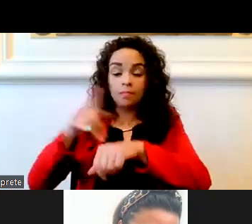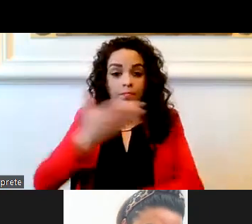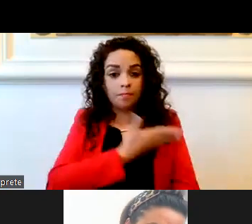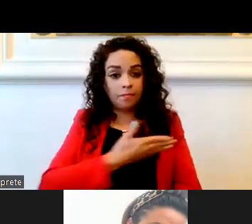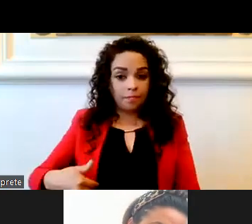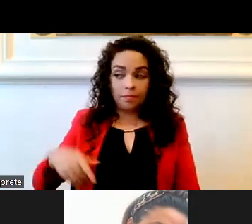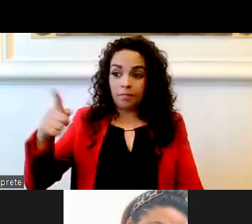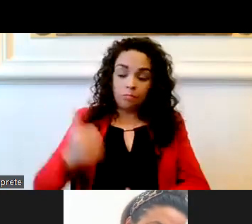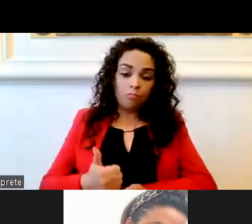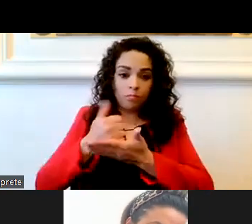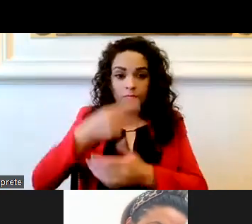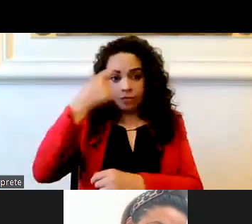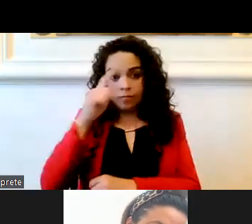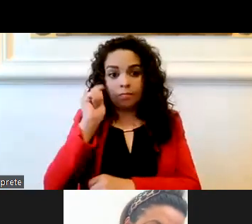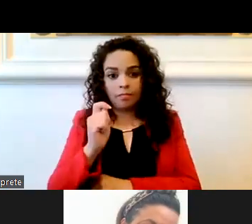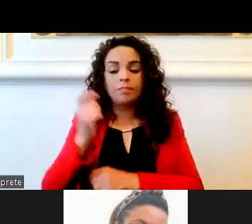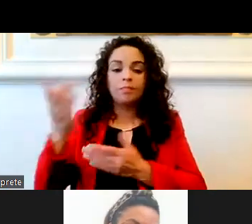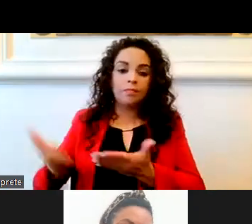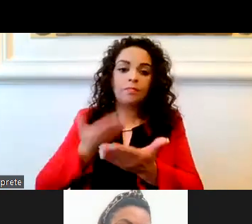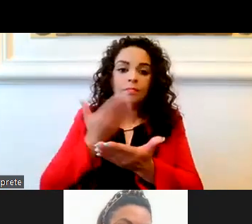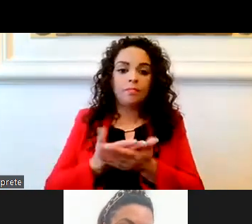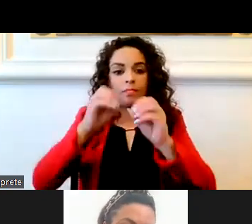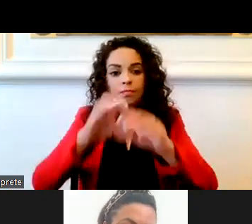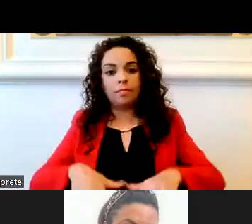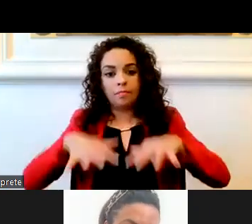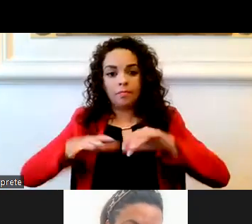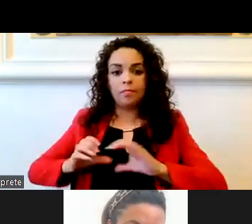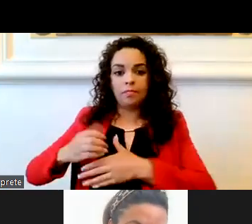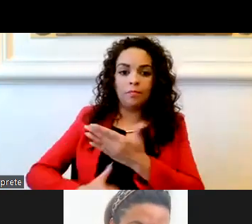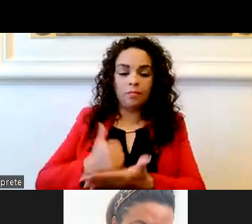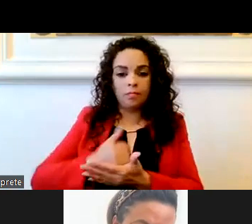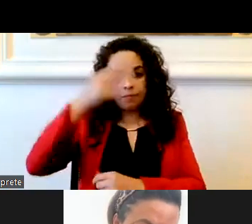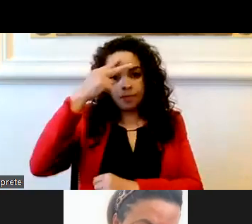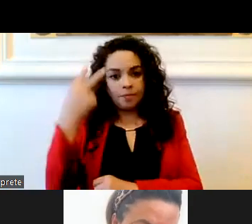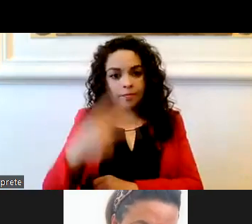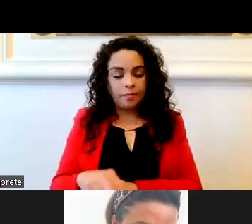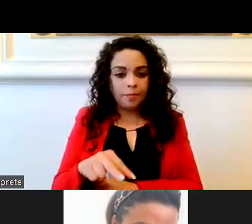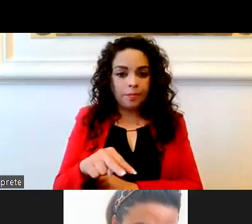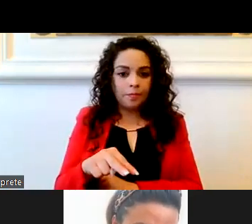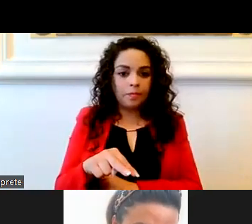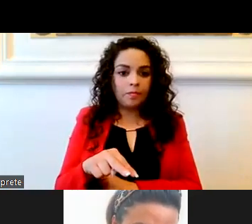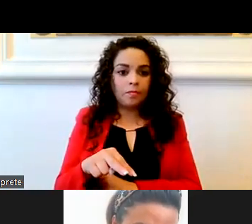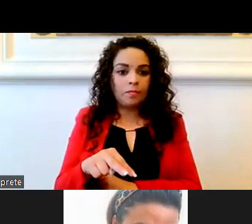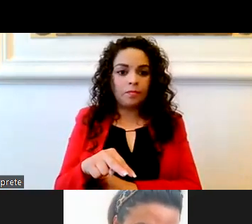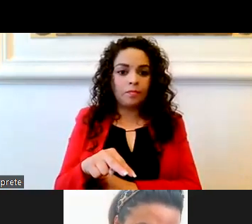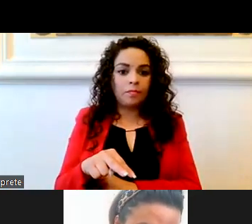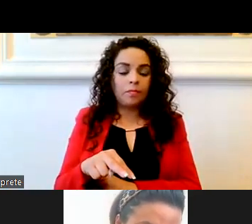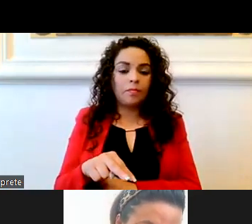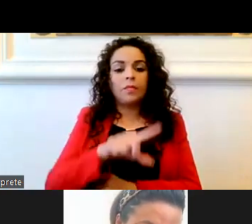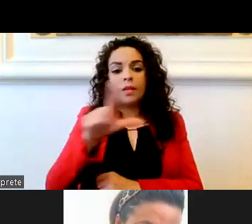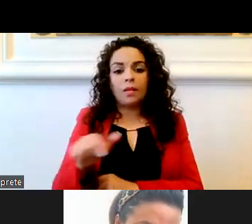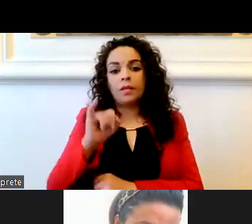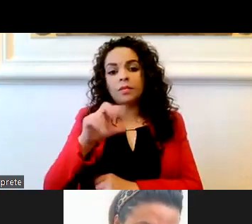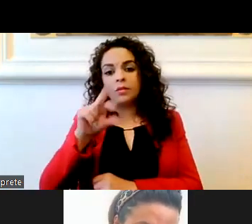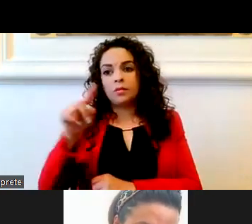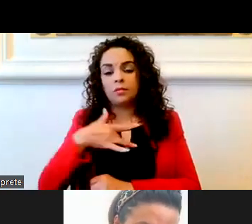del Pleno de la Ciudad de México, segunda legislatura. Tercero, una vez aprobado por el Pleno del Congreso de la Ciudad de México, comuníquese